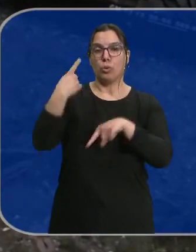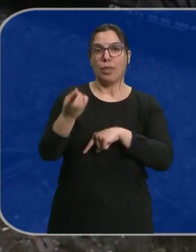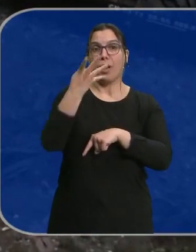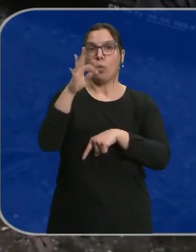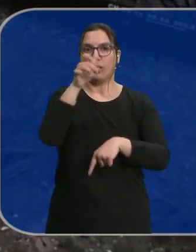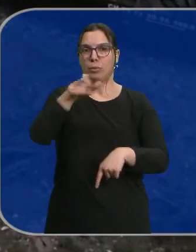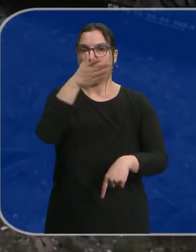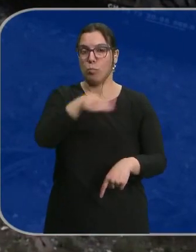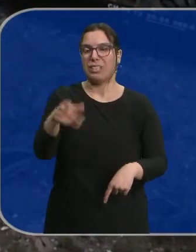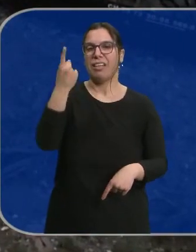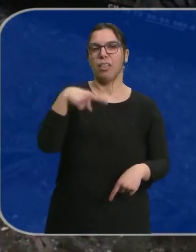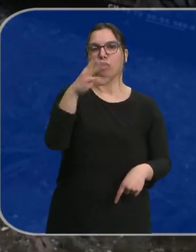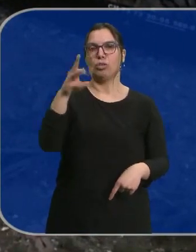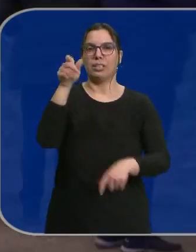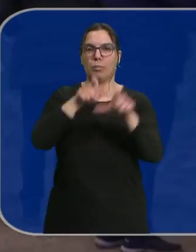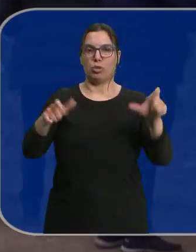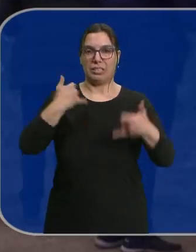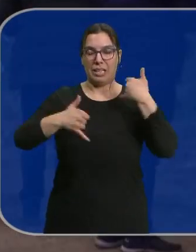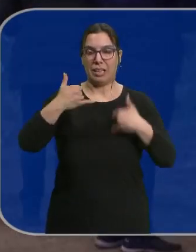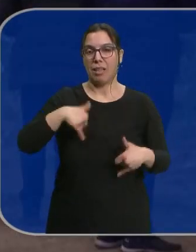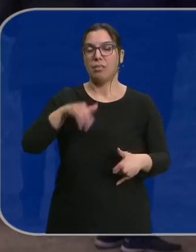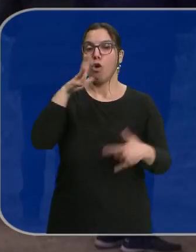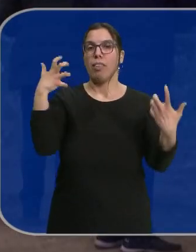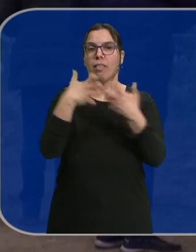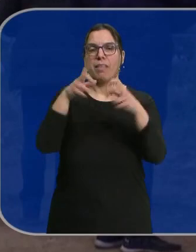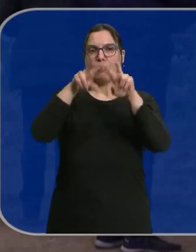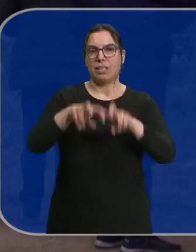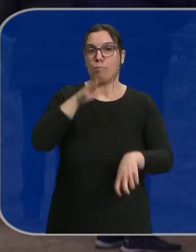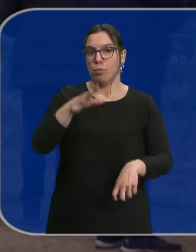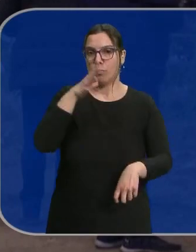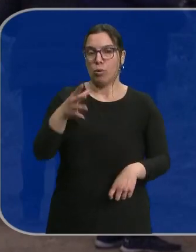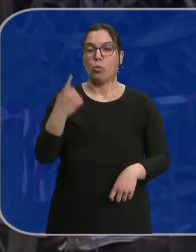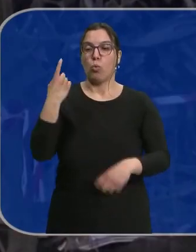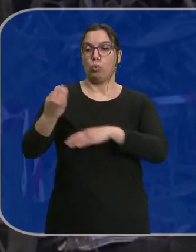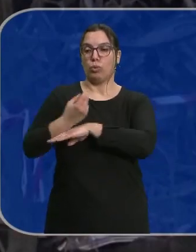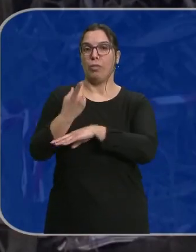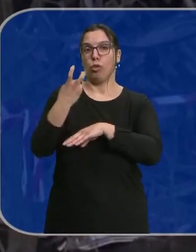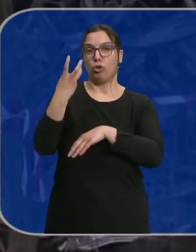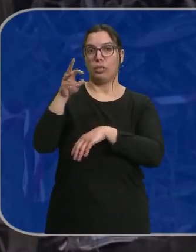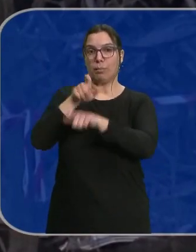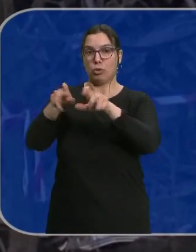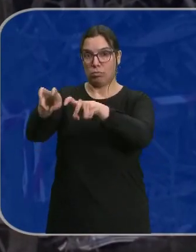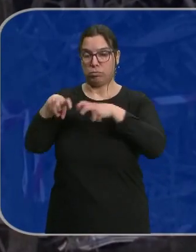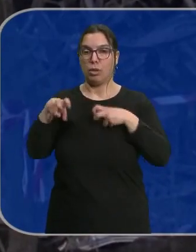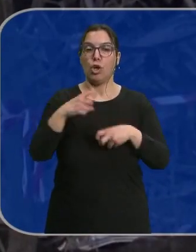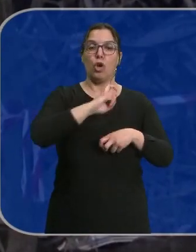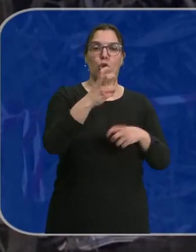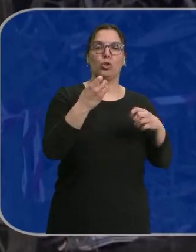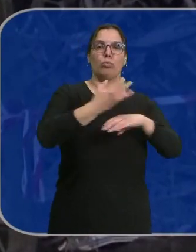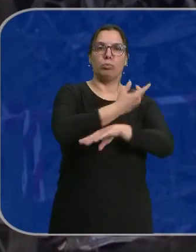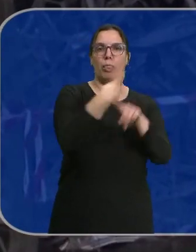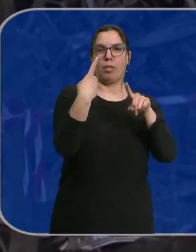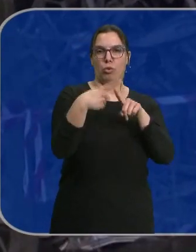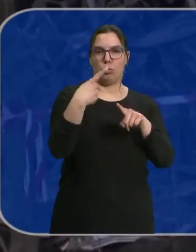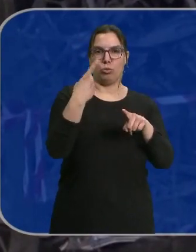menos 40 muertos y 130 heridos. Se investigan las causas del accidente entre un tren con 230 pasajeros y otro convoy de